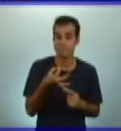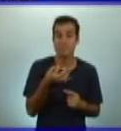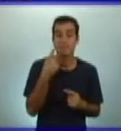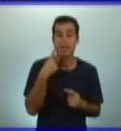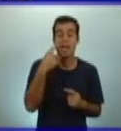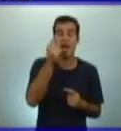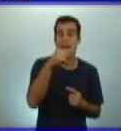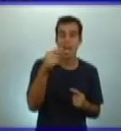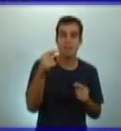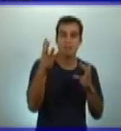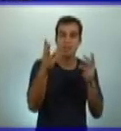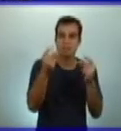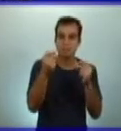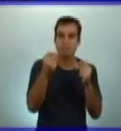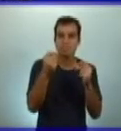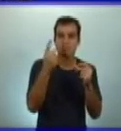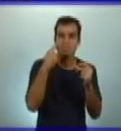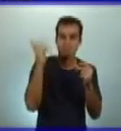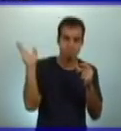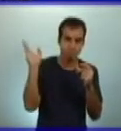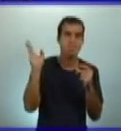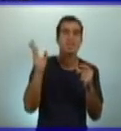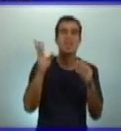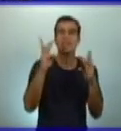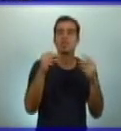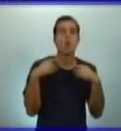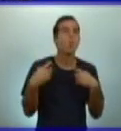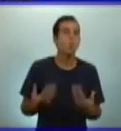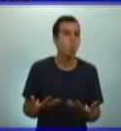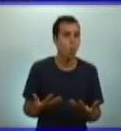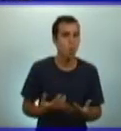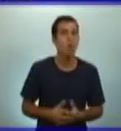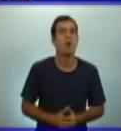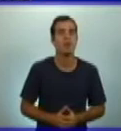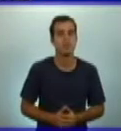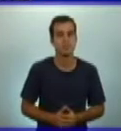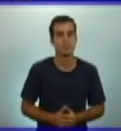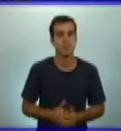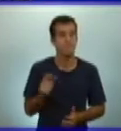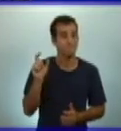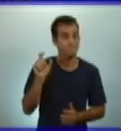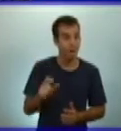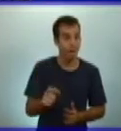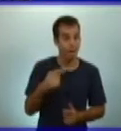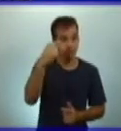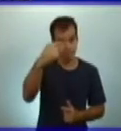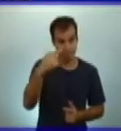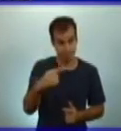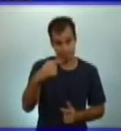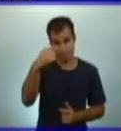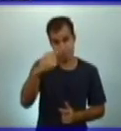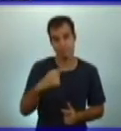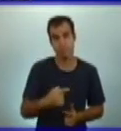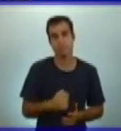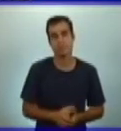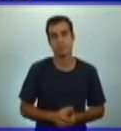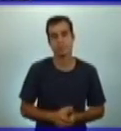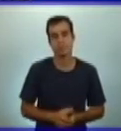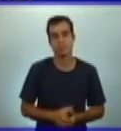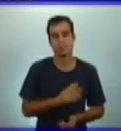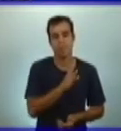numeral de los resultados obtenidos. Es el resultado final en cada combinada. Inciso